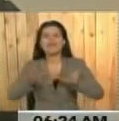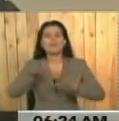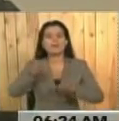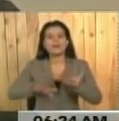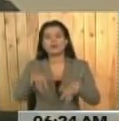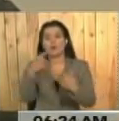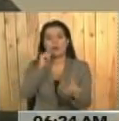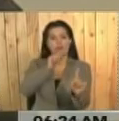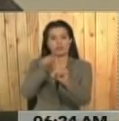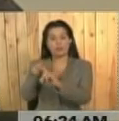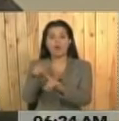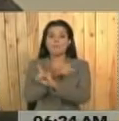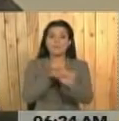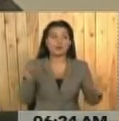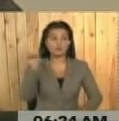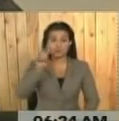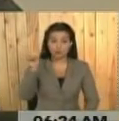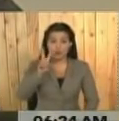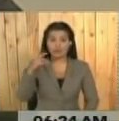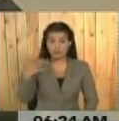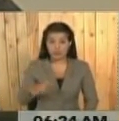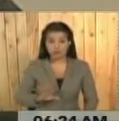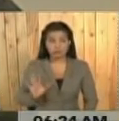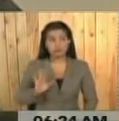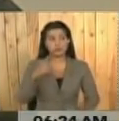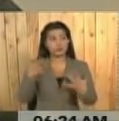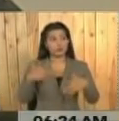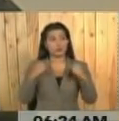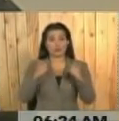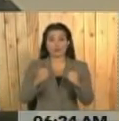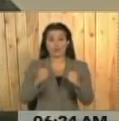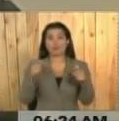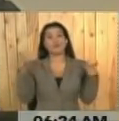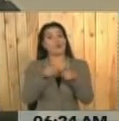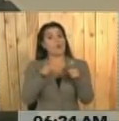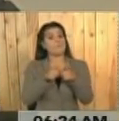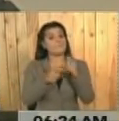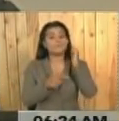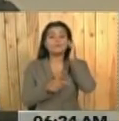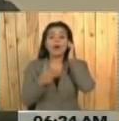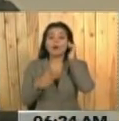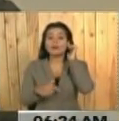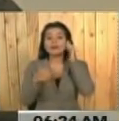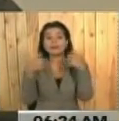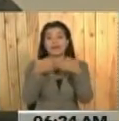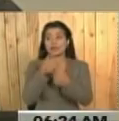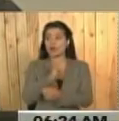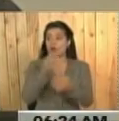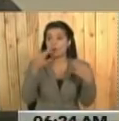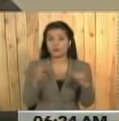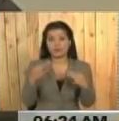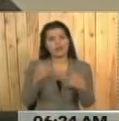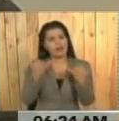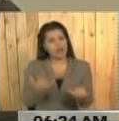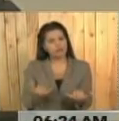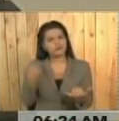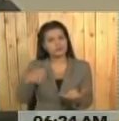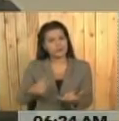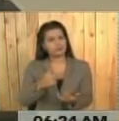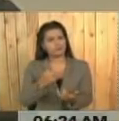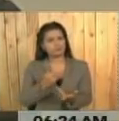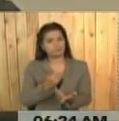dé pero sobre Venezuela un aparato mediático en medio de esta guerra no convencional dirigido con su